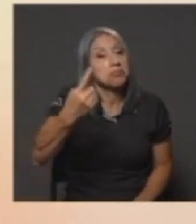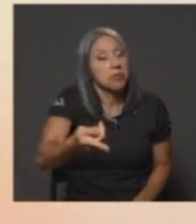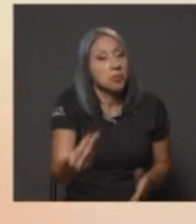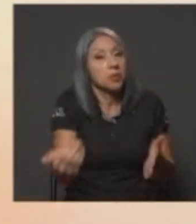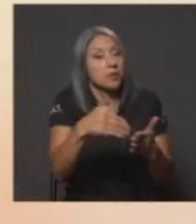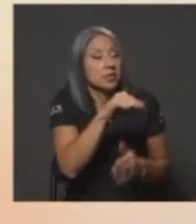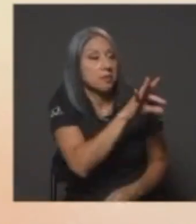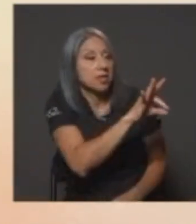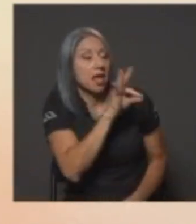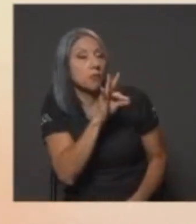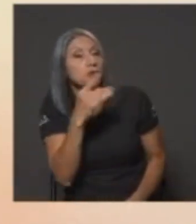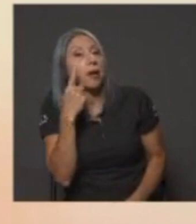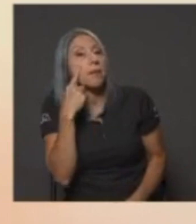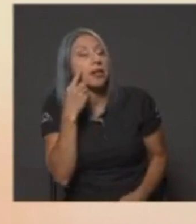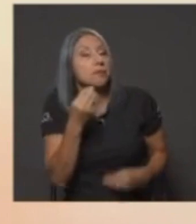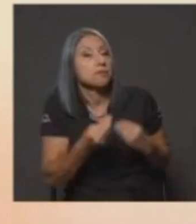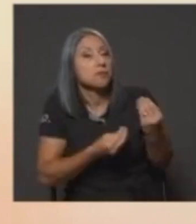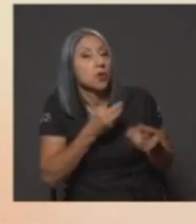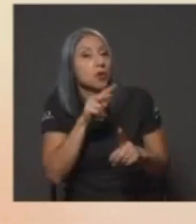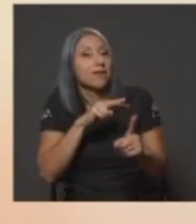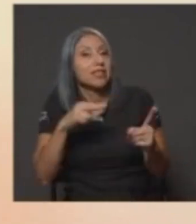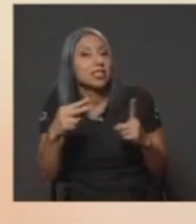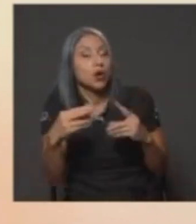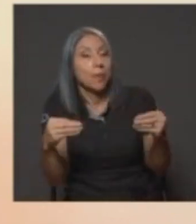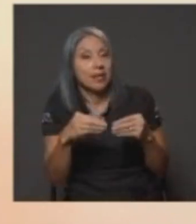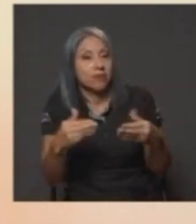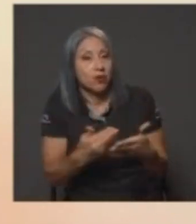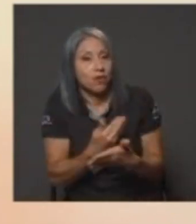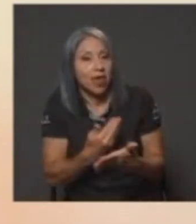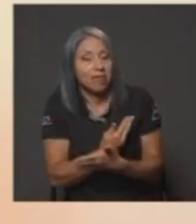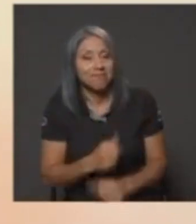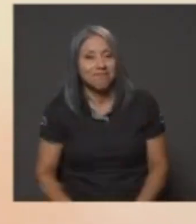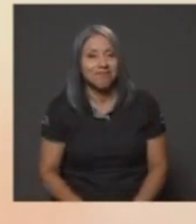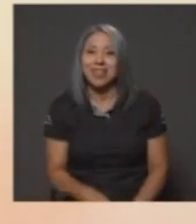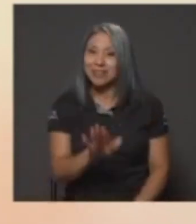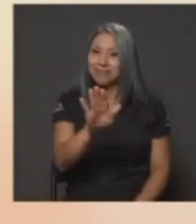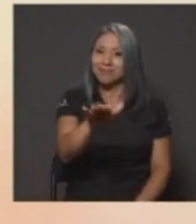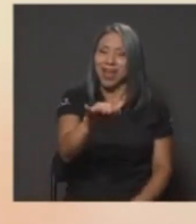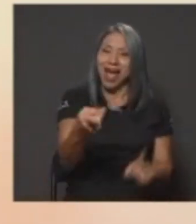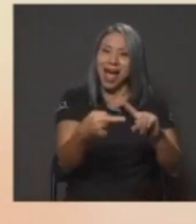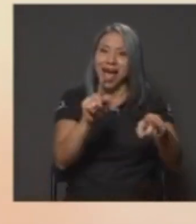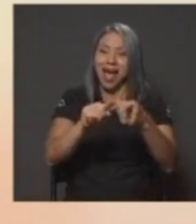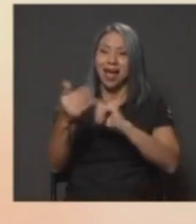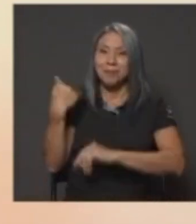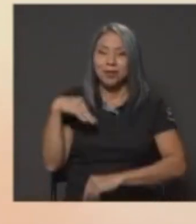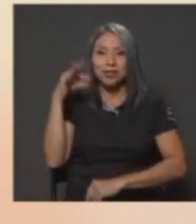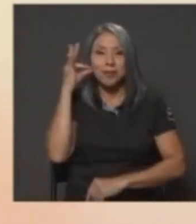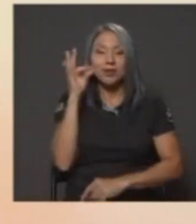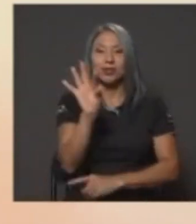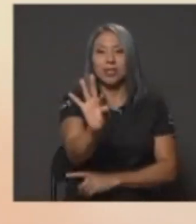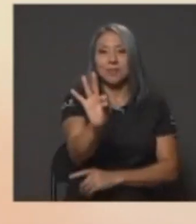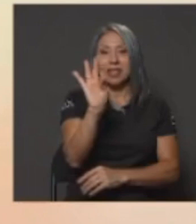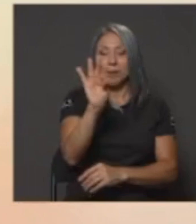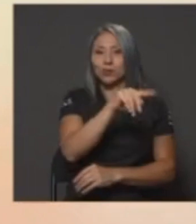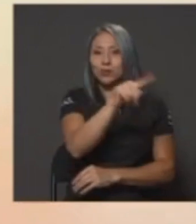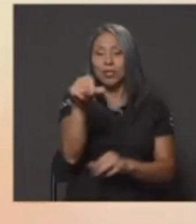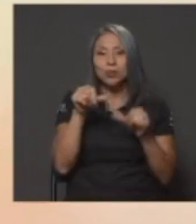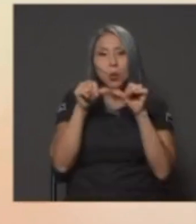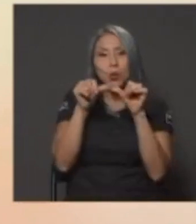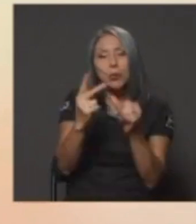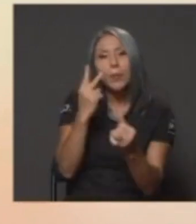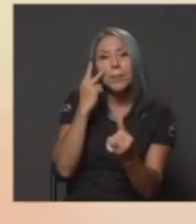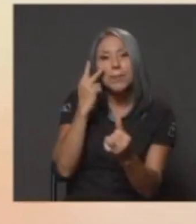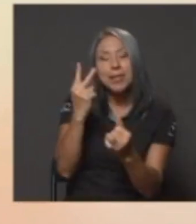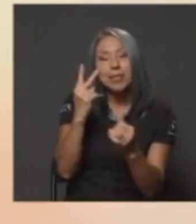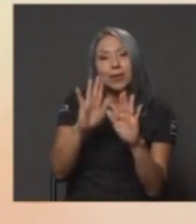invitamos para una visión renovada. Y a las amigas y amigos los invitamos para que se mantengan con los